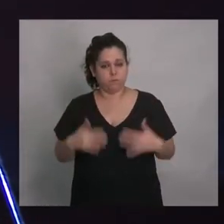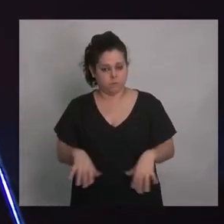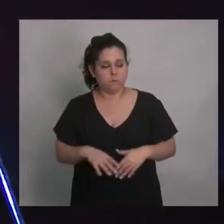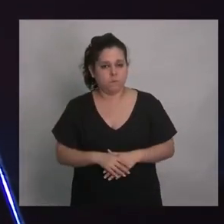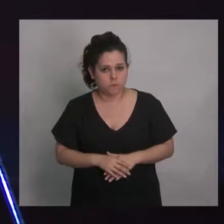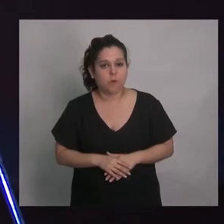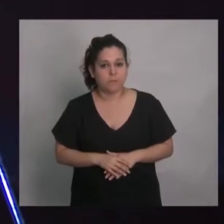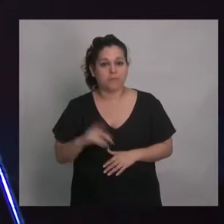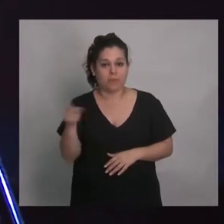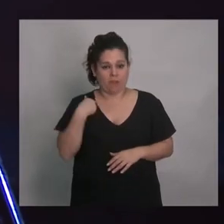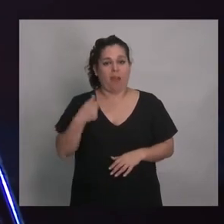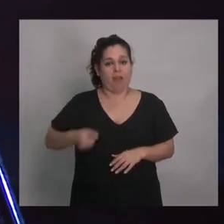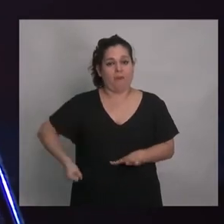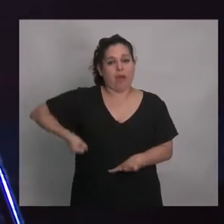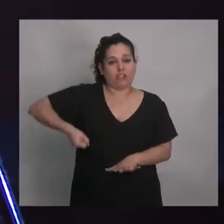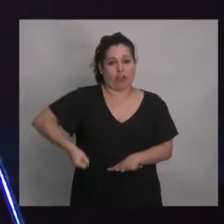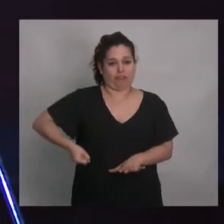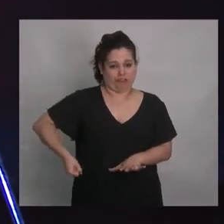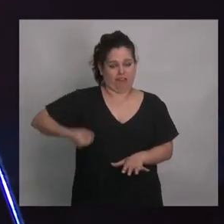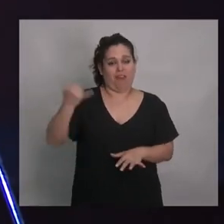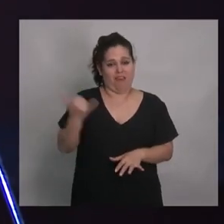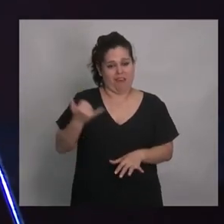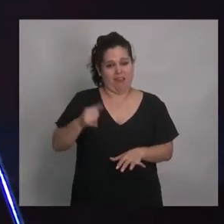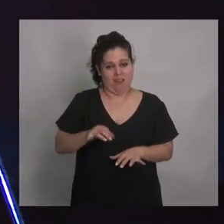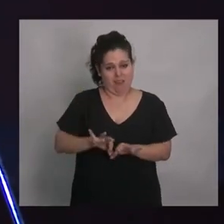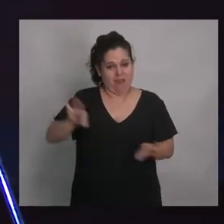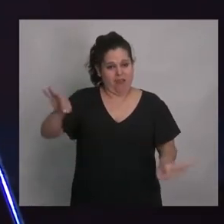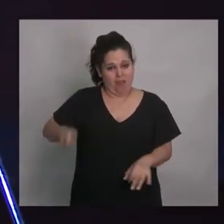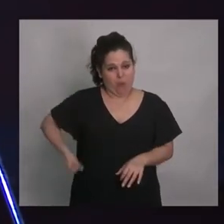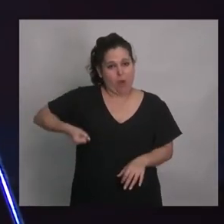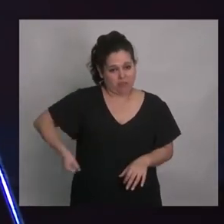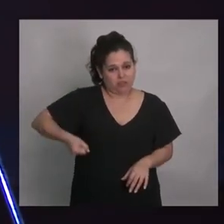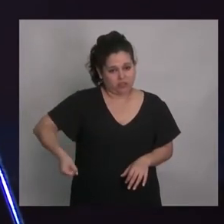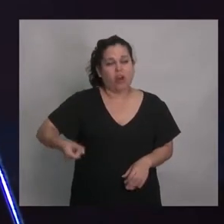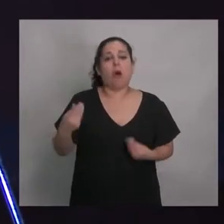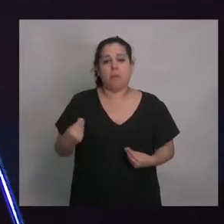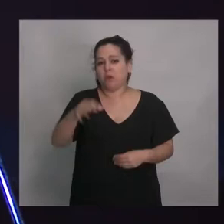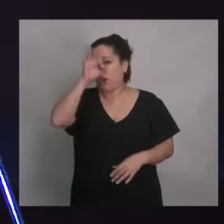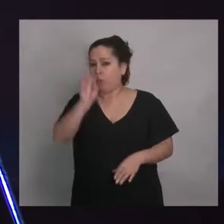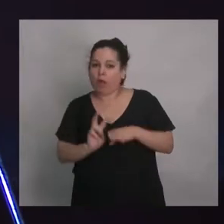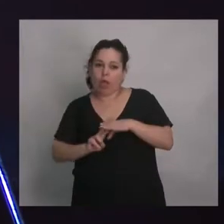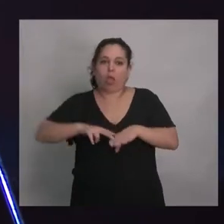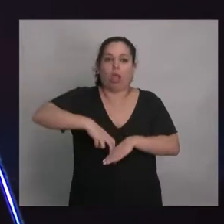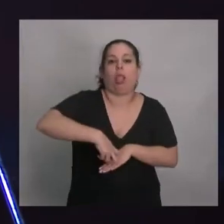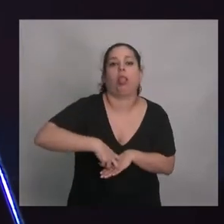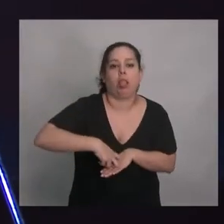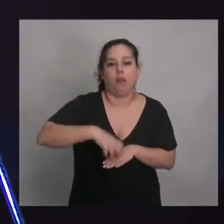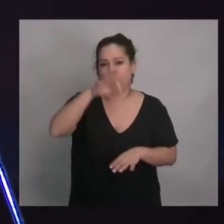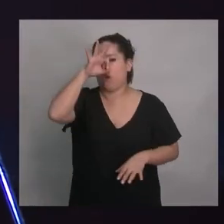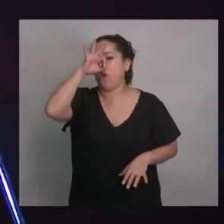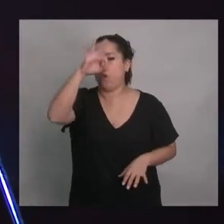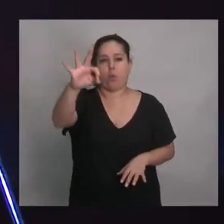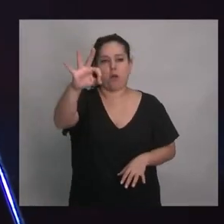y usamos el bastón usamos el bastón porque nunca nos arrodillamos nunca